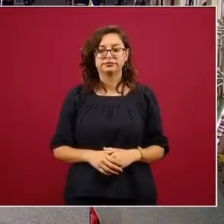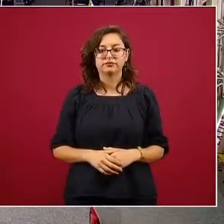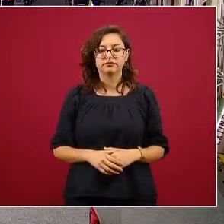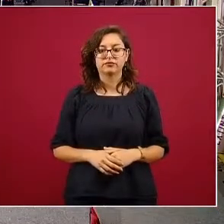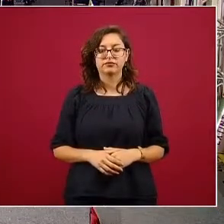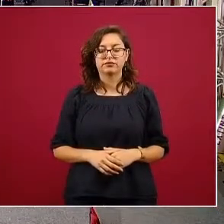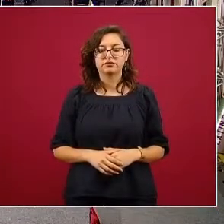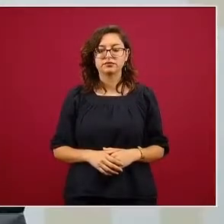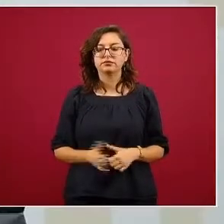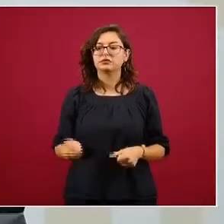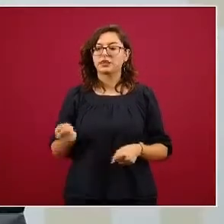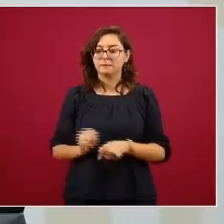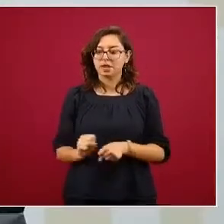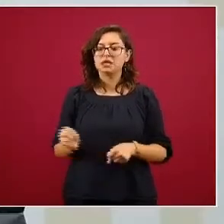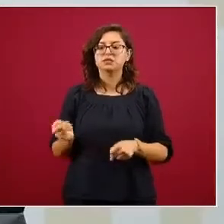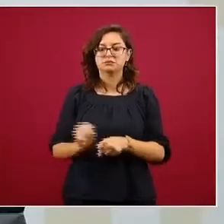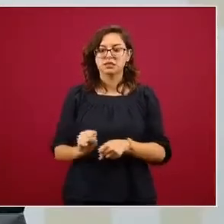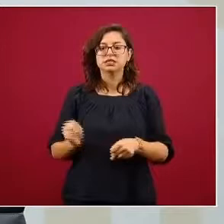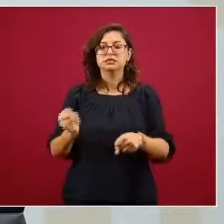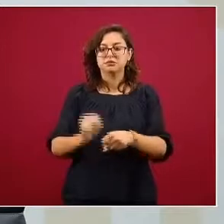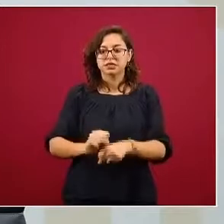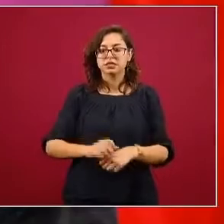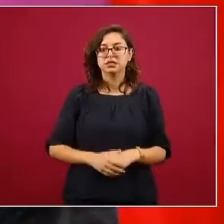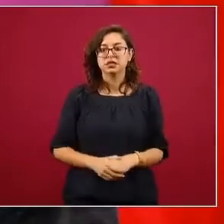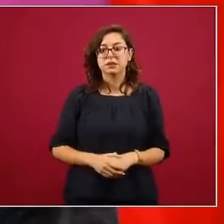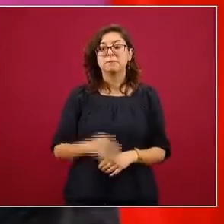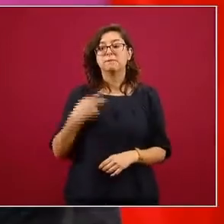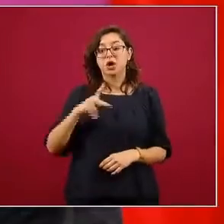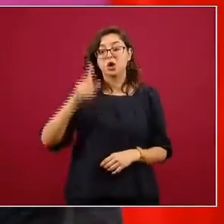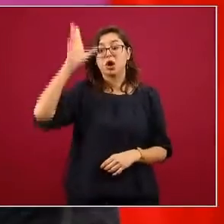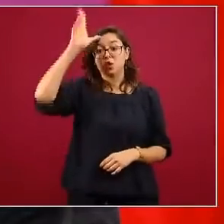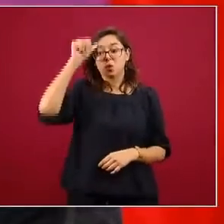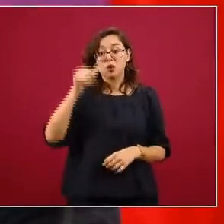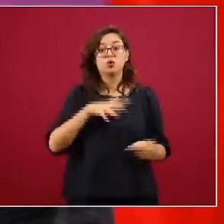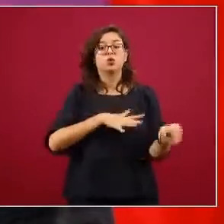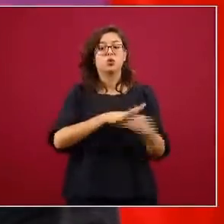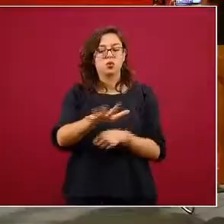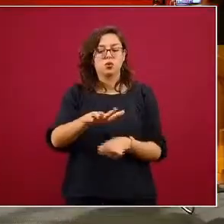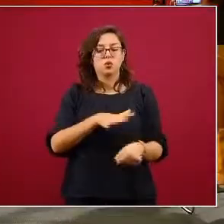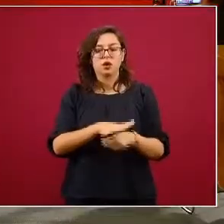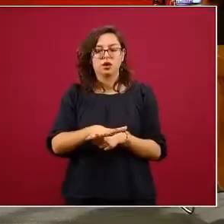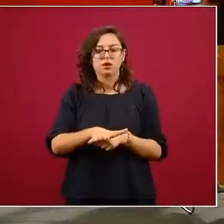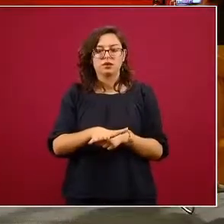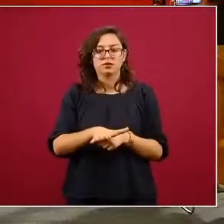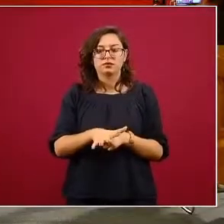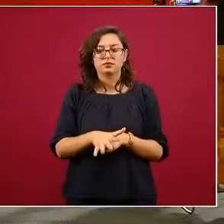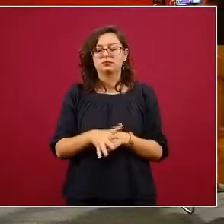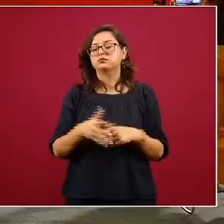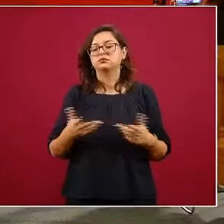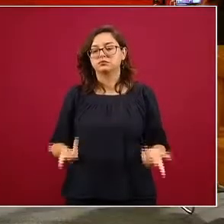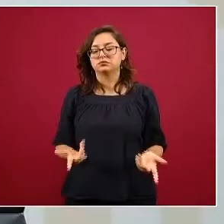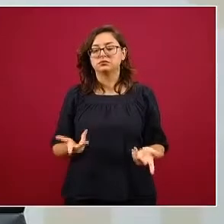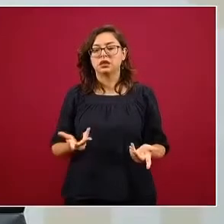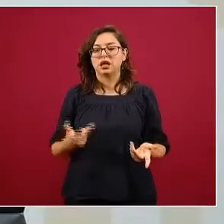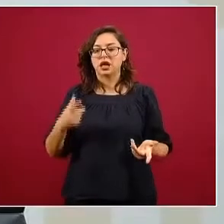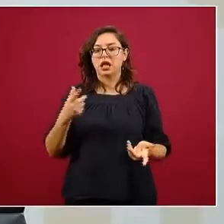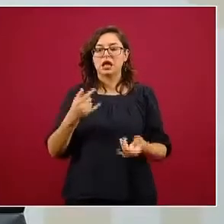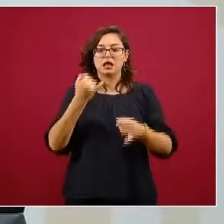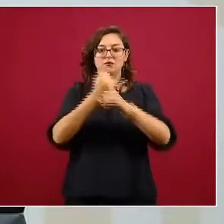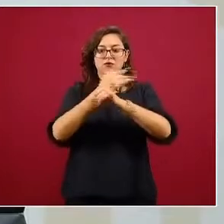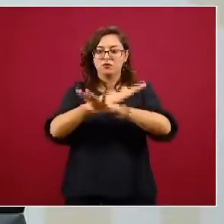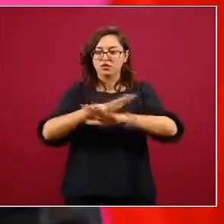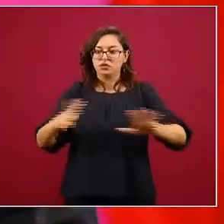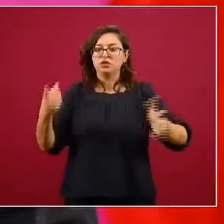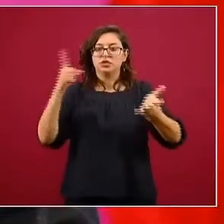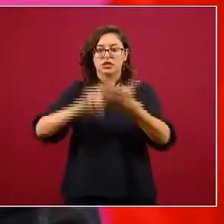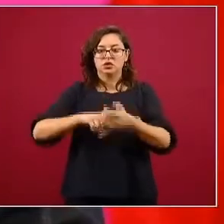Semanal, como está establecido, y el acuerdo que hubo es que de uso interno se les compartirá esta información a los